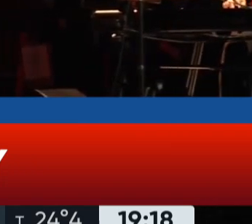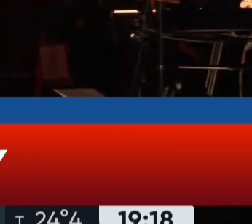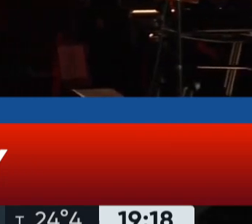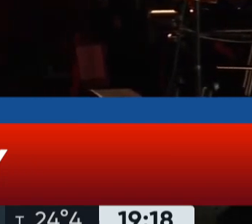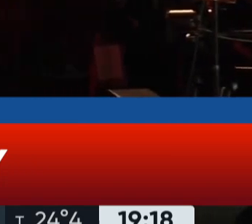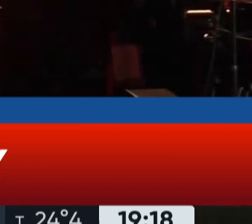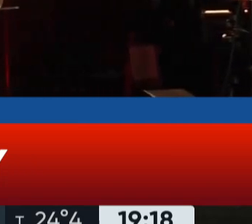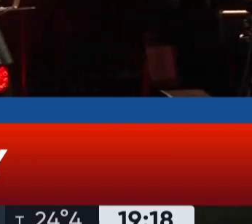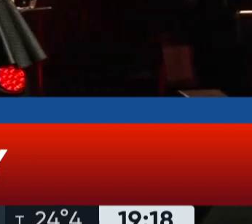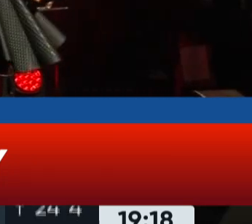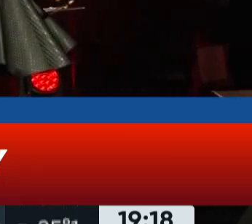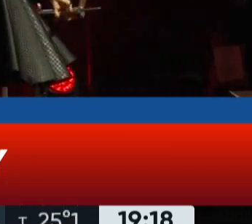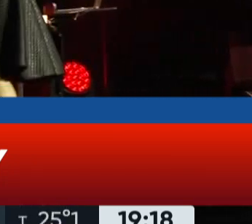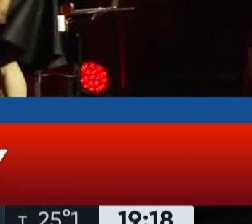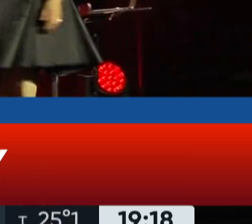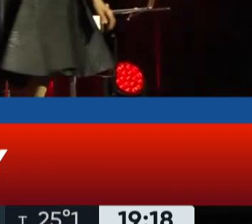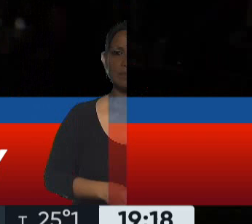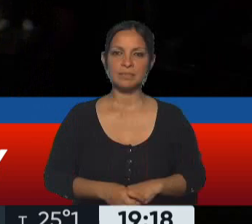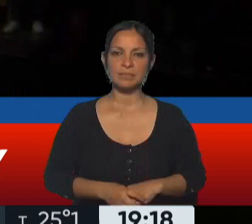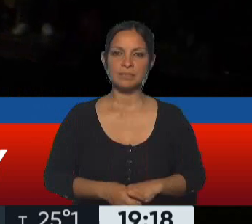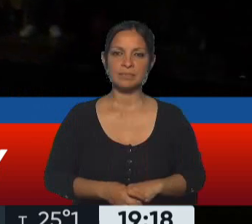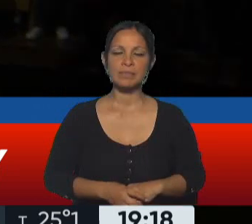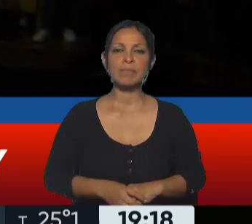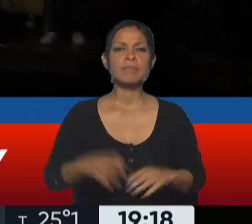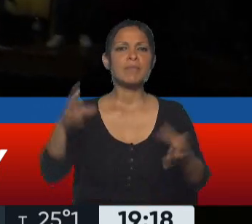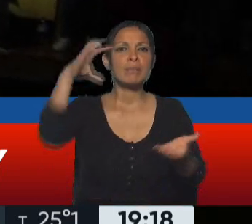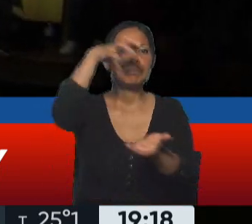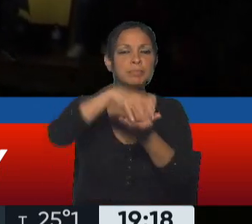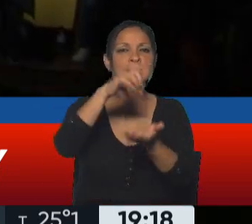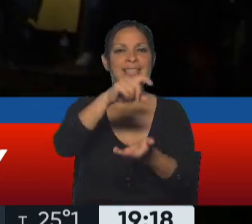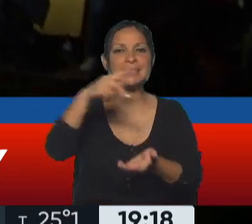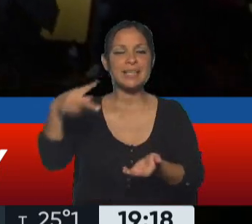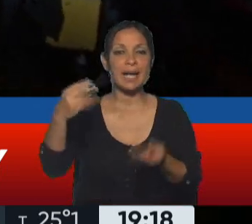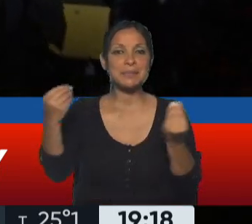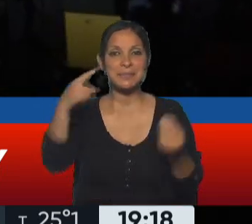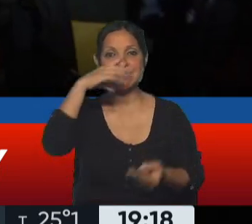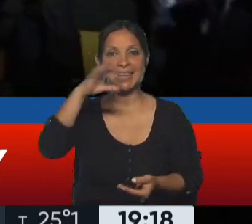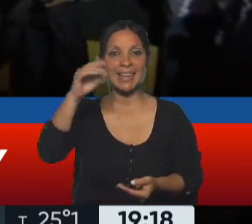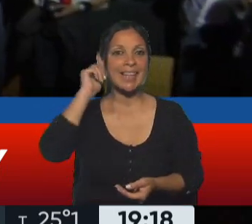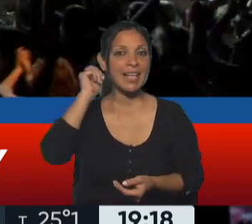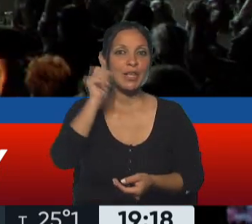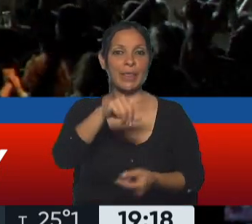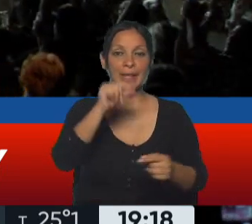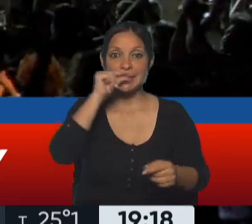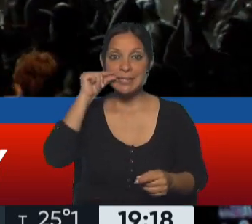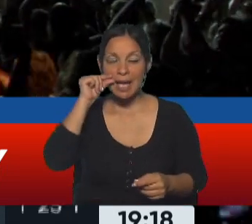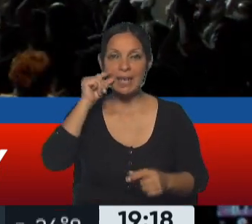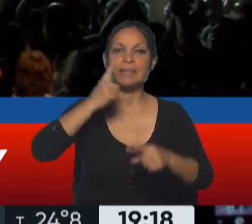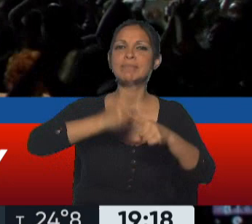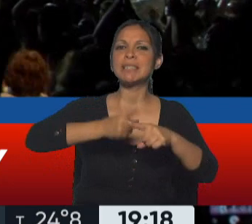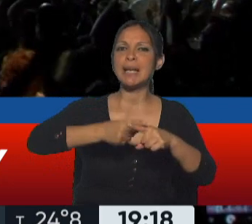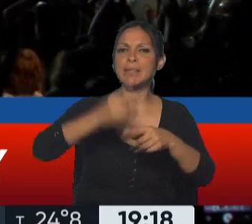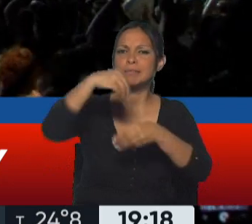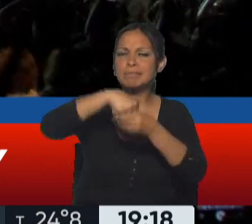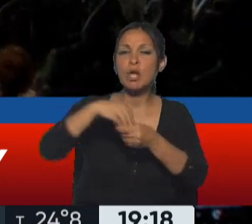Todos los géneros representados en este encuentro en el Centro Cultural Kirchner, Charly García cumple 70 años y la celebración abarca el